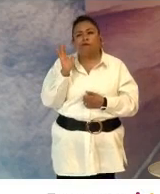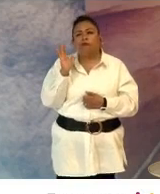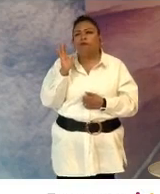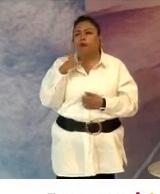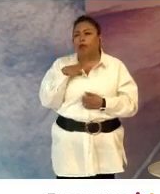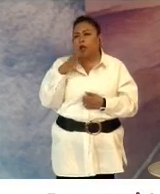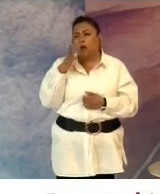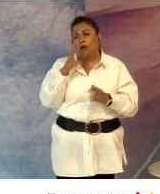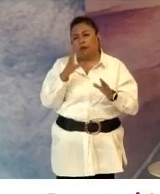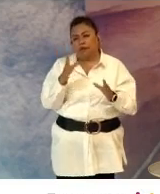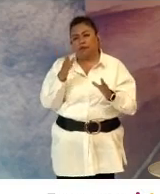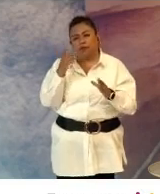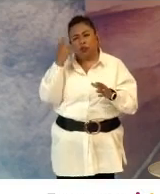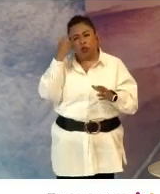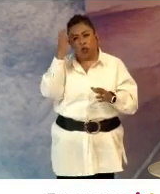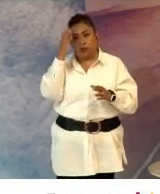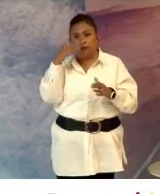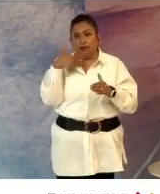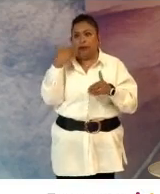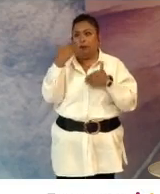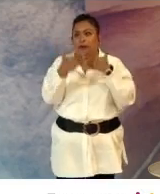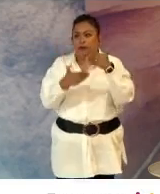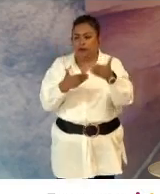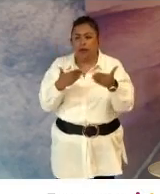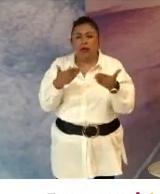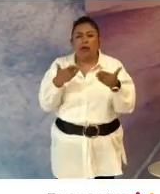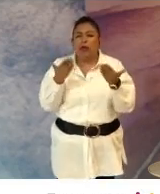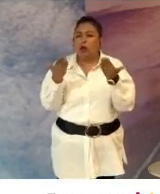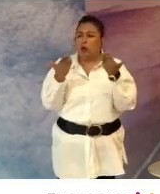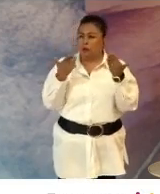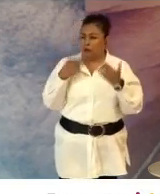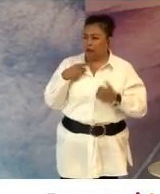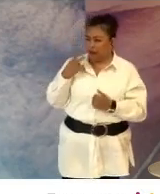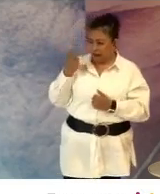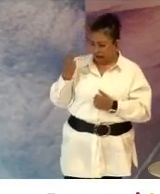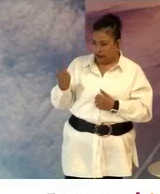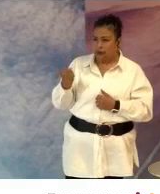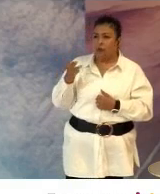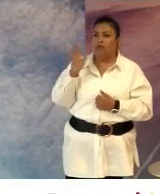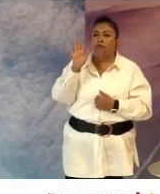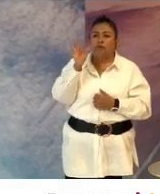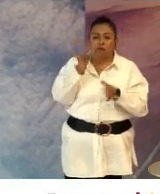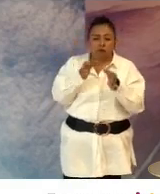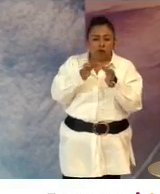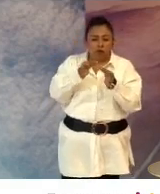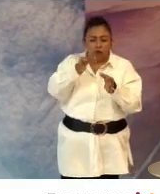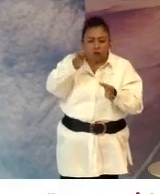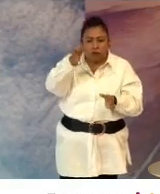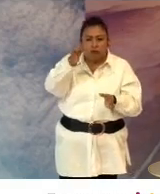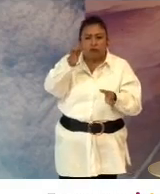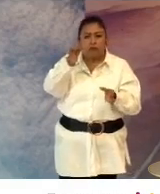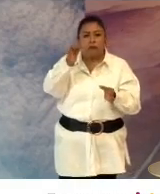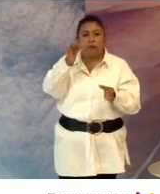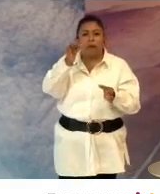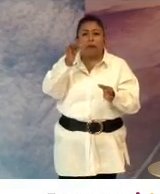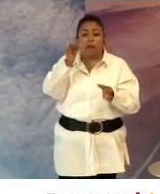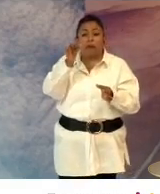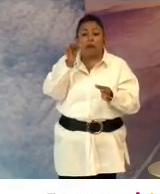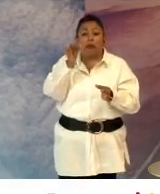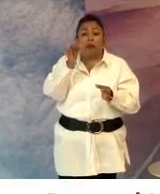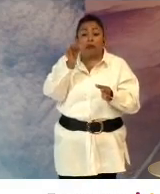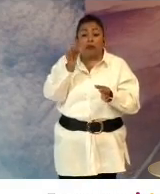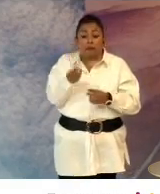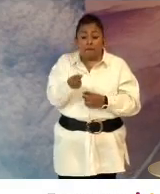capacitación avanzada de conciencia, una analogía sería esta. Tomas un palito y lo avientas enfrente